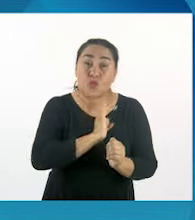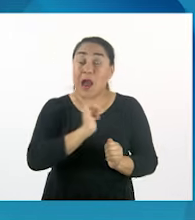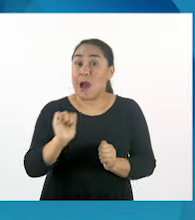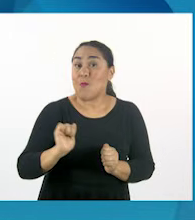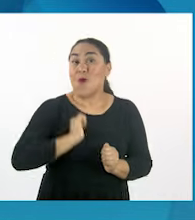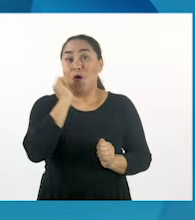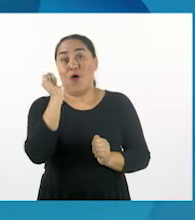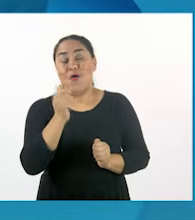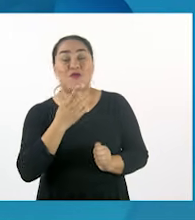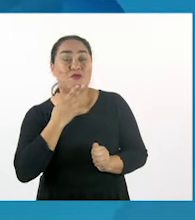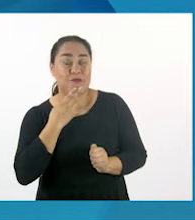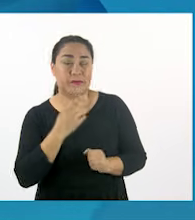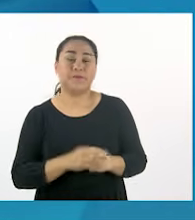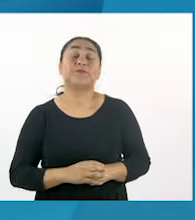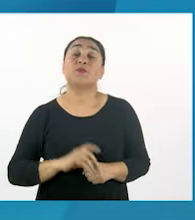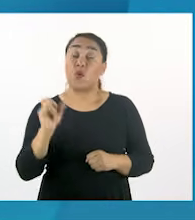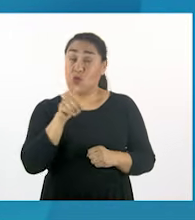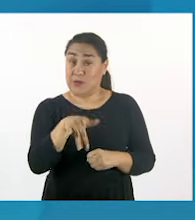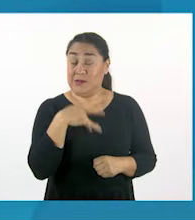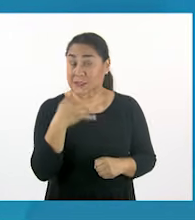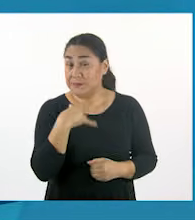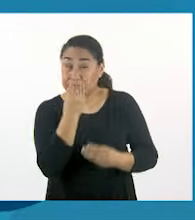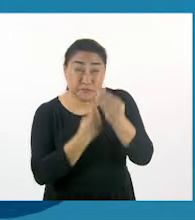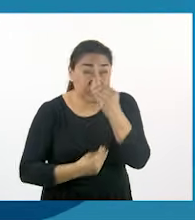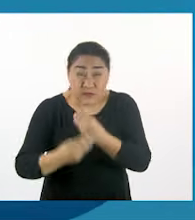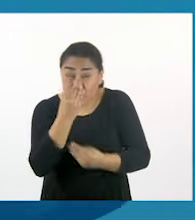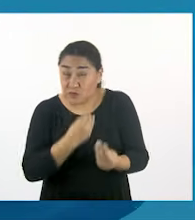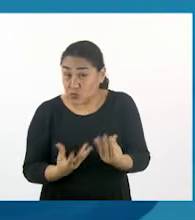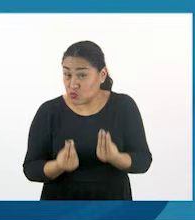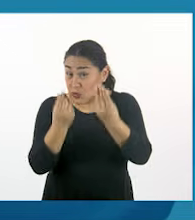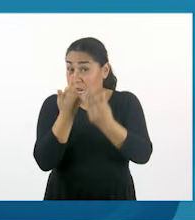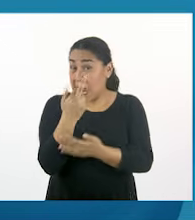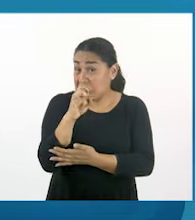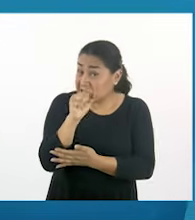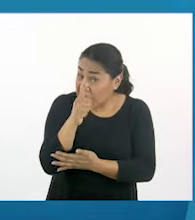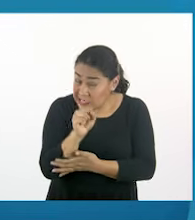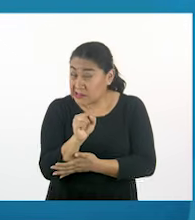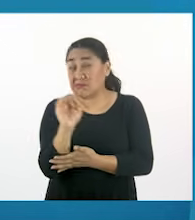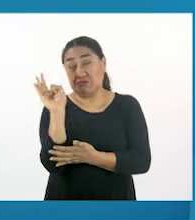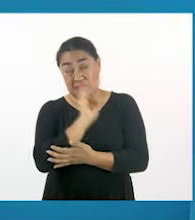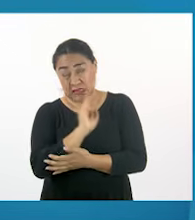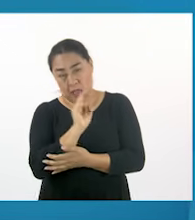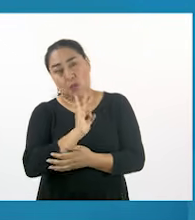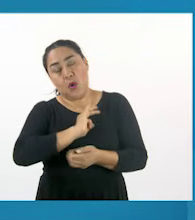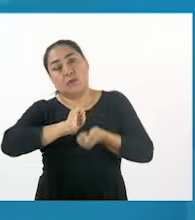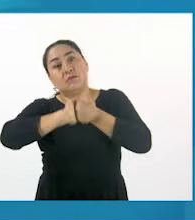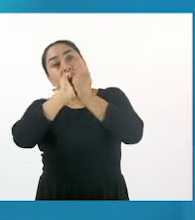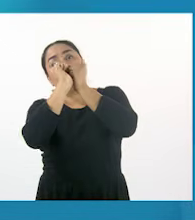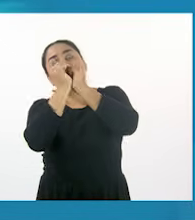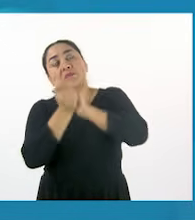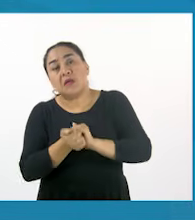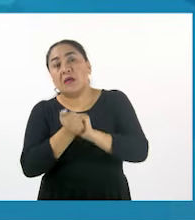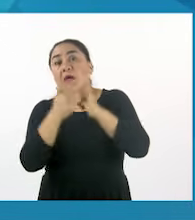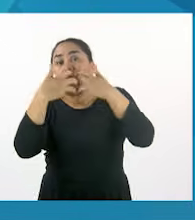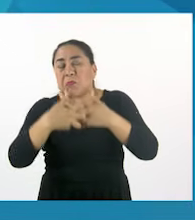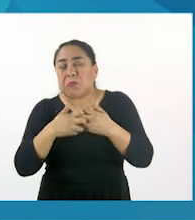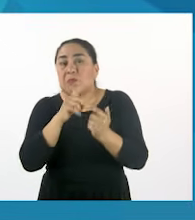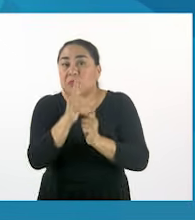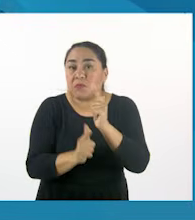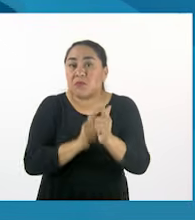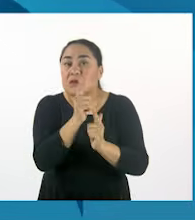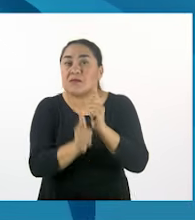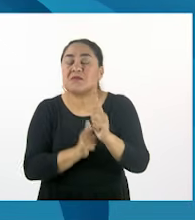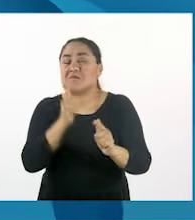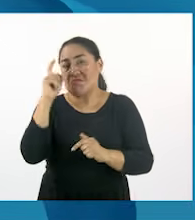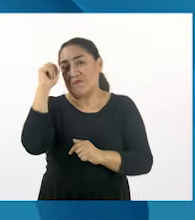Si consumes alimentos con mucha grasa, llega el momento en que esta ya no puede ser aprovechada por el cuerpo